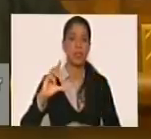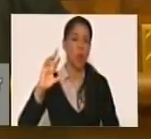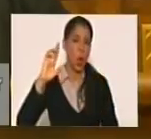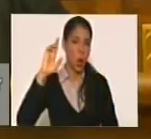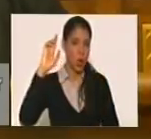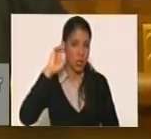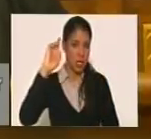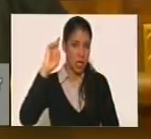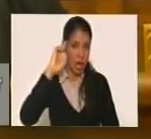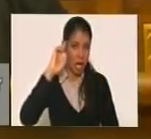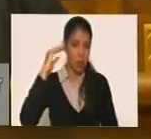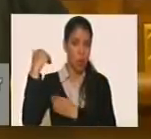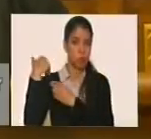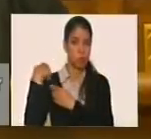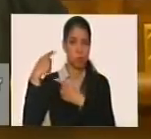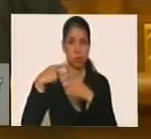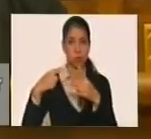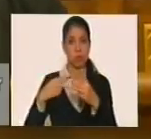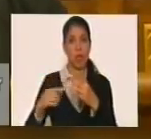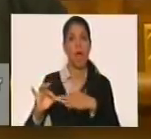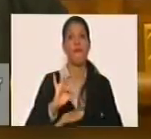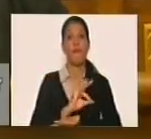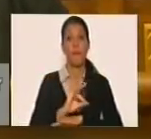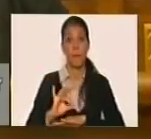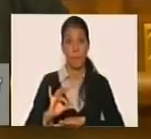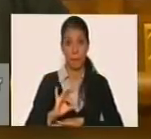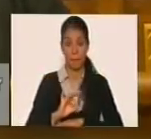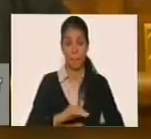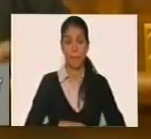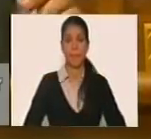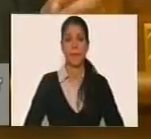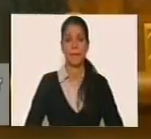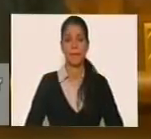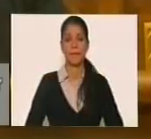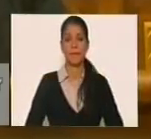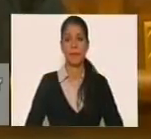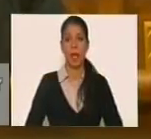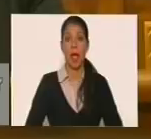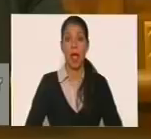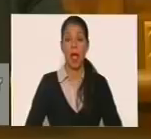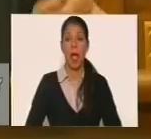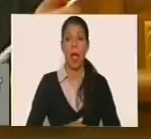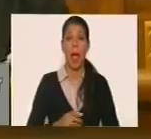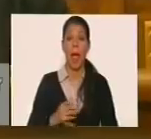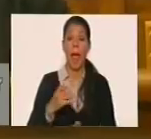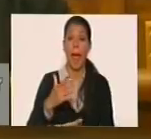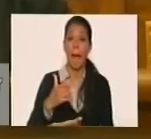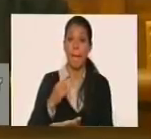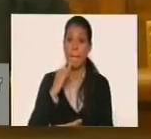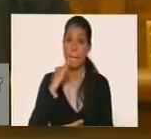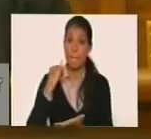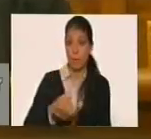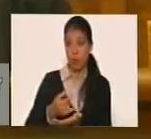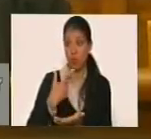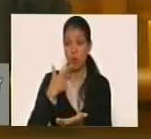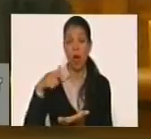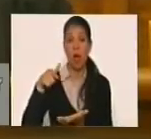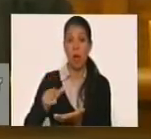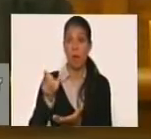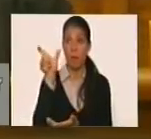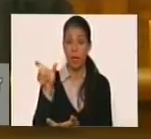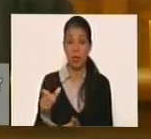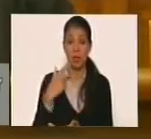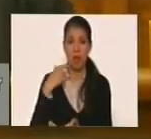en radio, televisión y medios electrónicos. Esta multa será depositada en el Fondo de